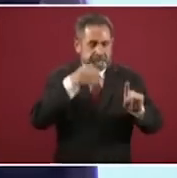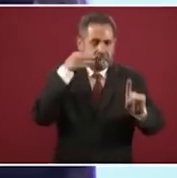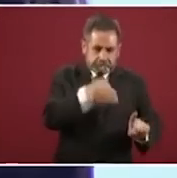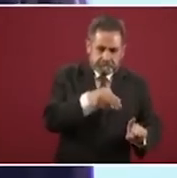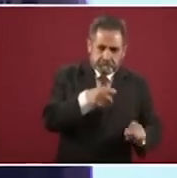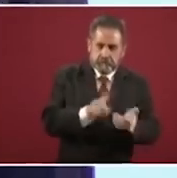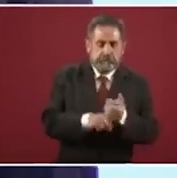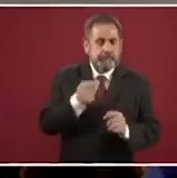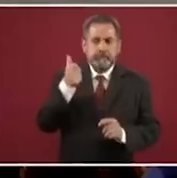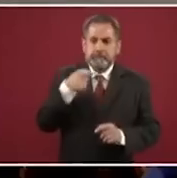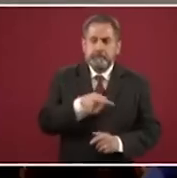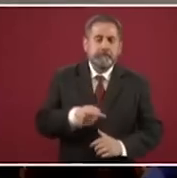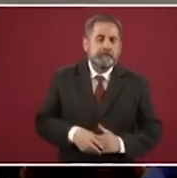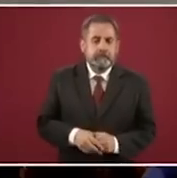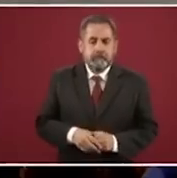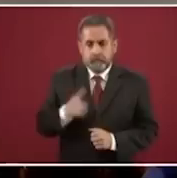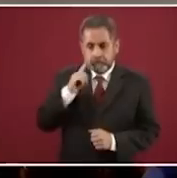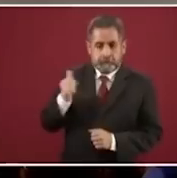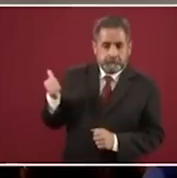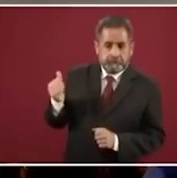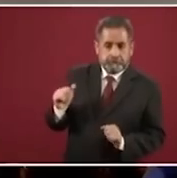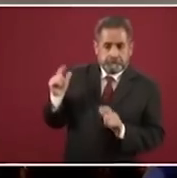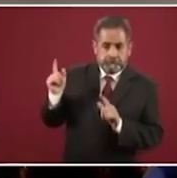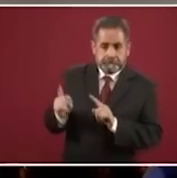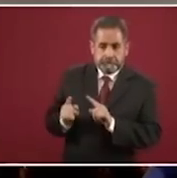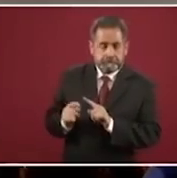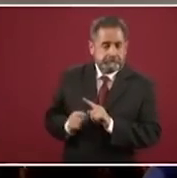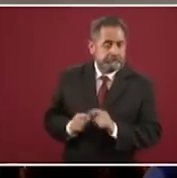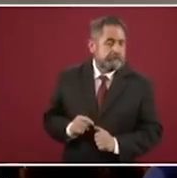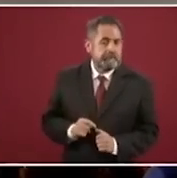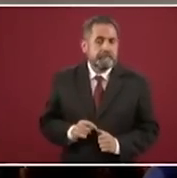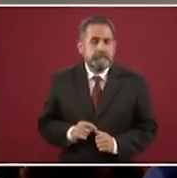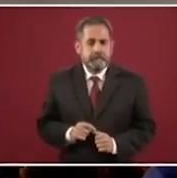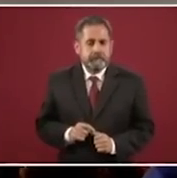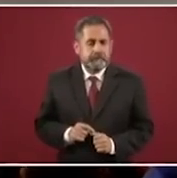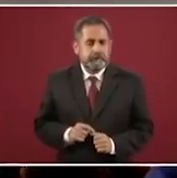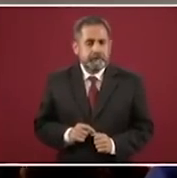en esto que es fundamental,